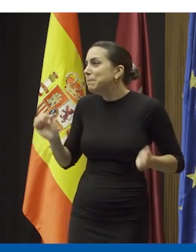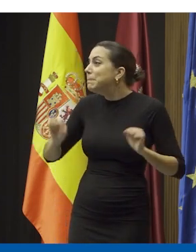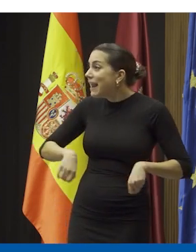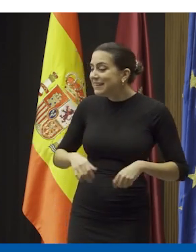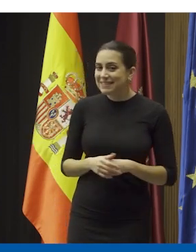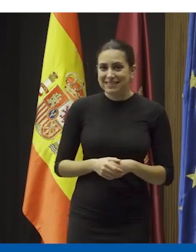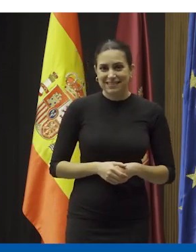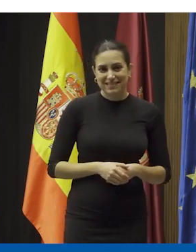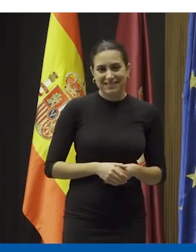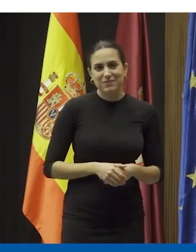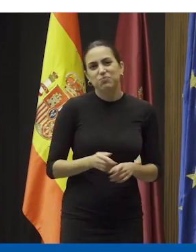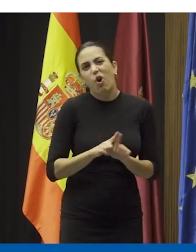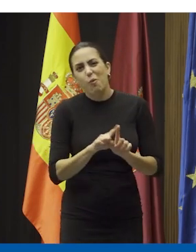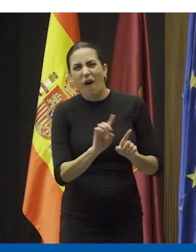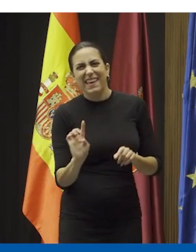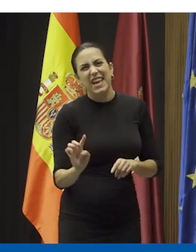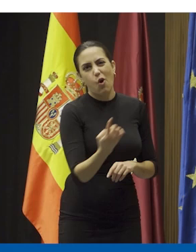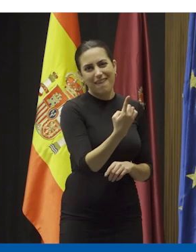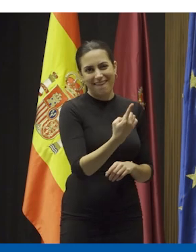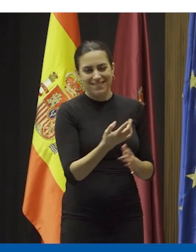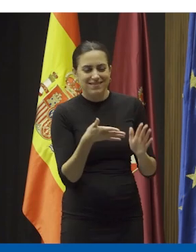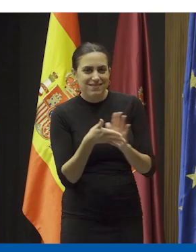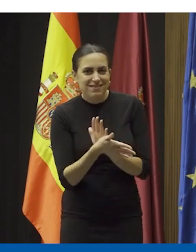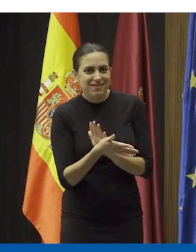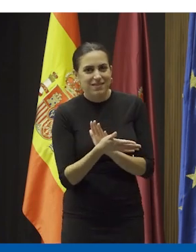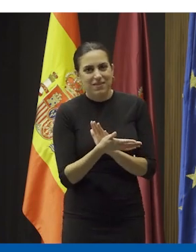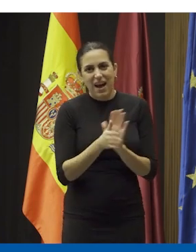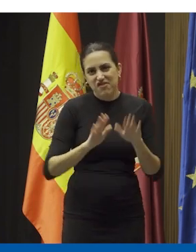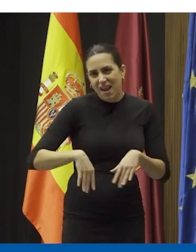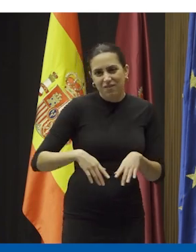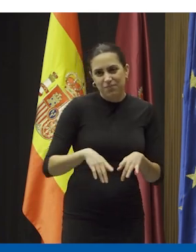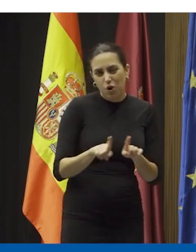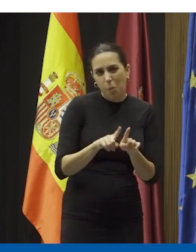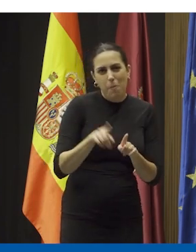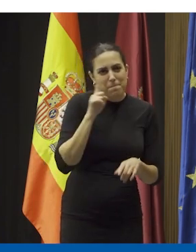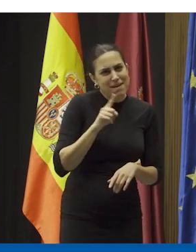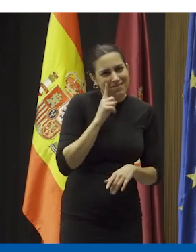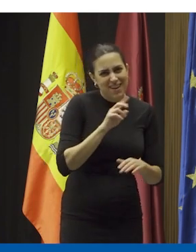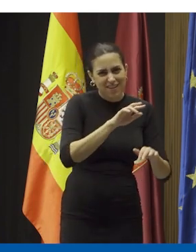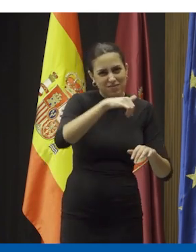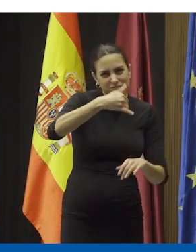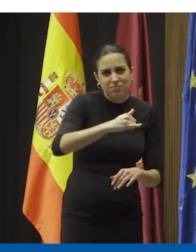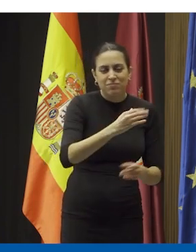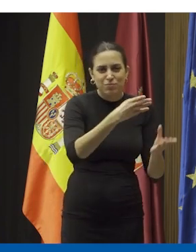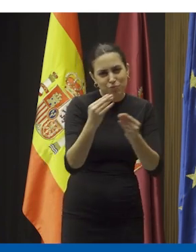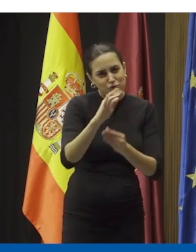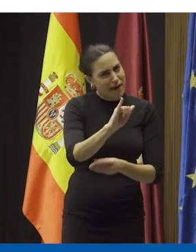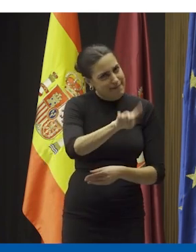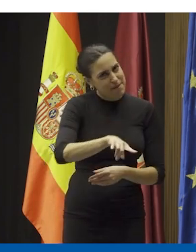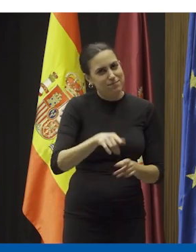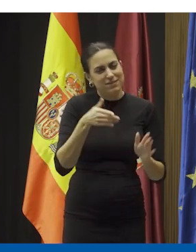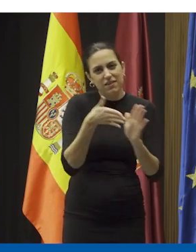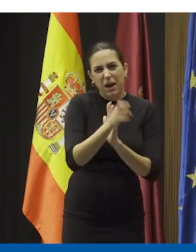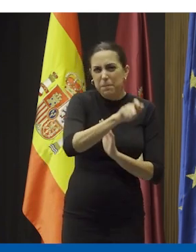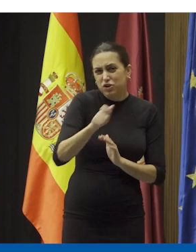Estoy sacando un poco la nota irónica. Ya se imagina cómo hay mucha parafernalia detrás de estas cosas, ¿no? Mucha parafernalia, ¿no?